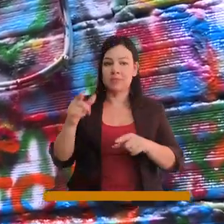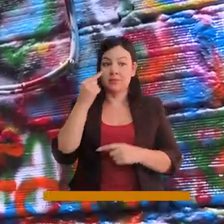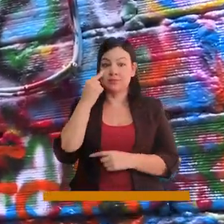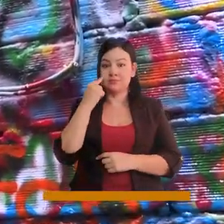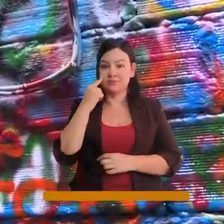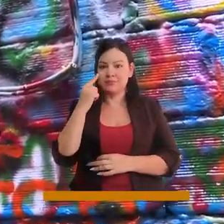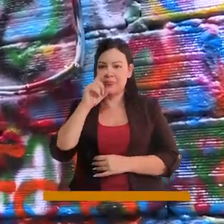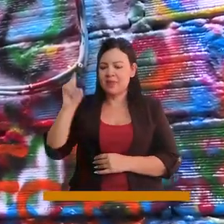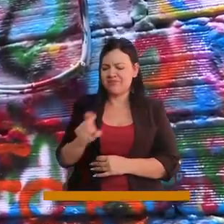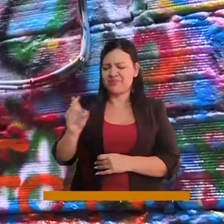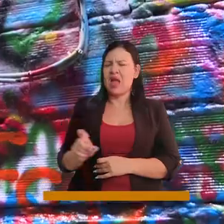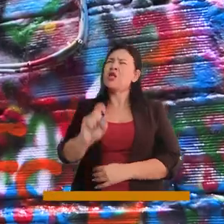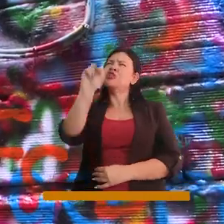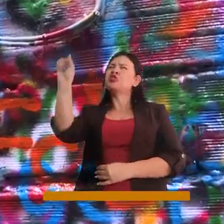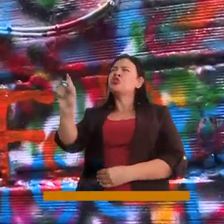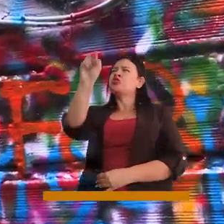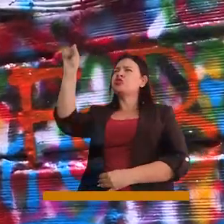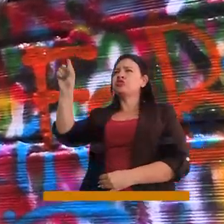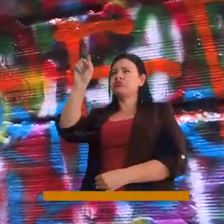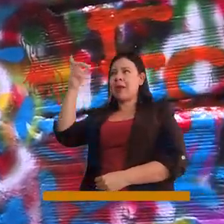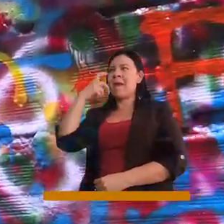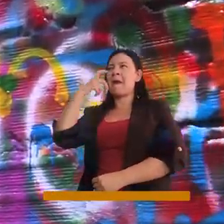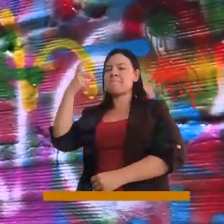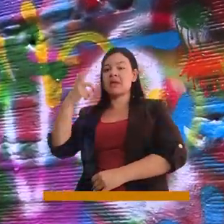aerosol pero el aerosol hace muchísimo más